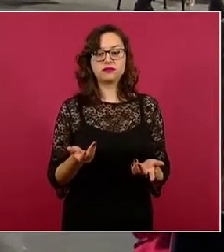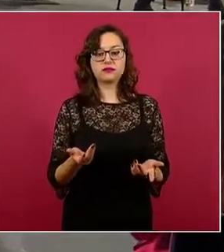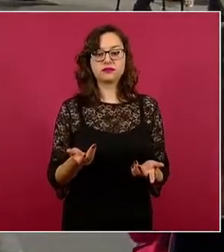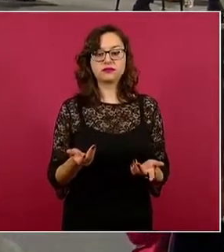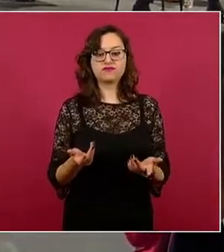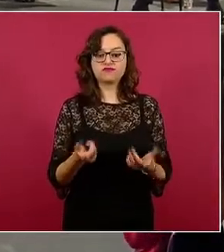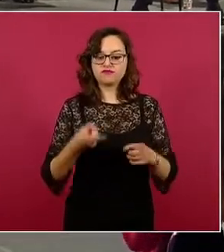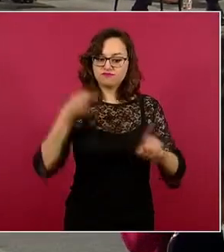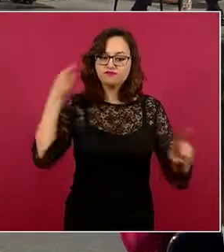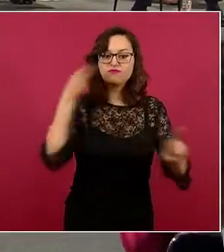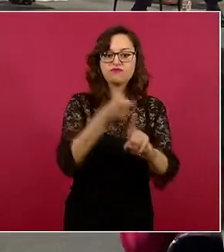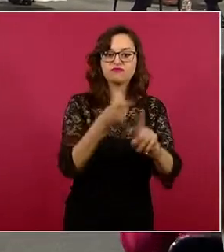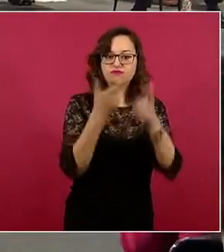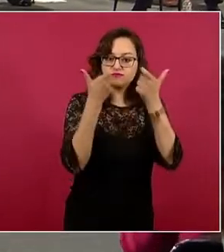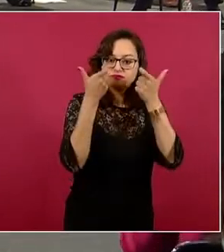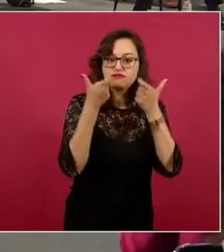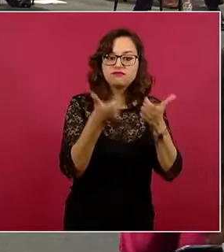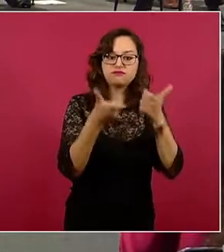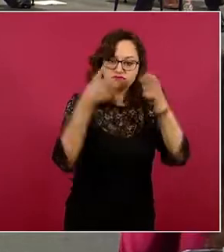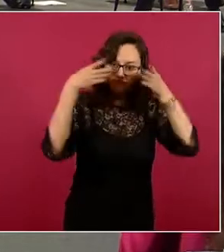a lo material.